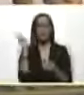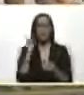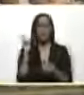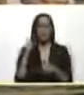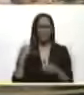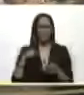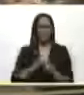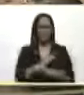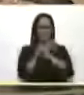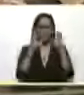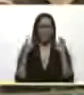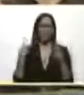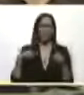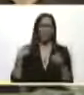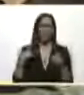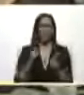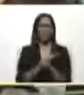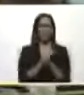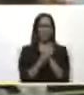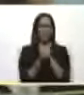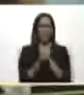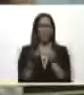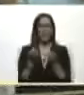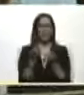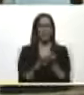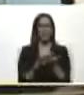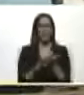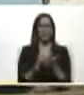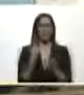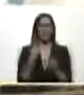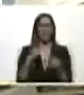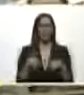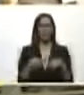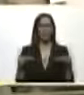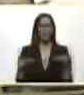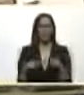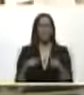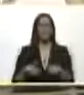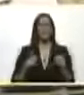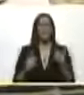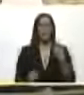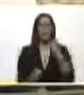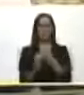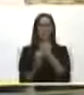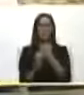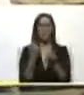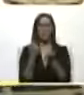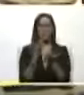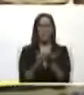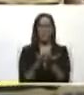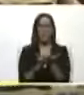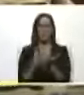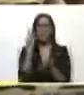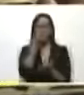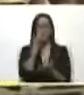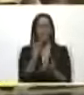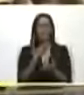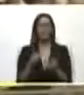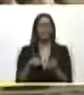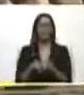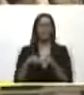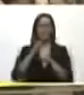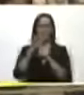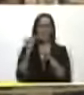Claro que tenemos que transformar la economía y uno de esos sectores que más impulsa esa economía es la belleza del paisaje